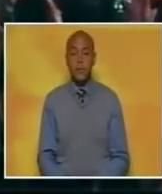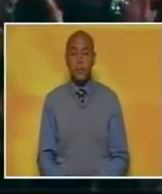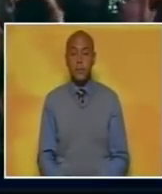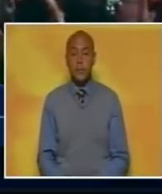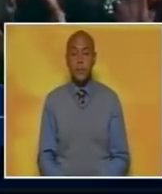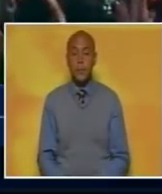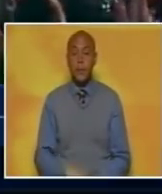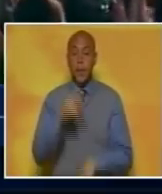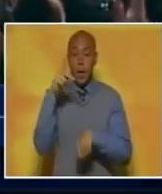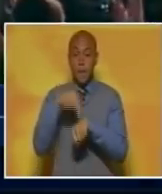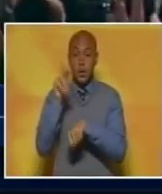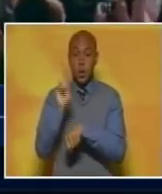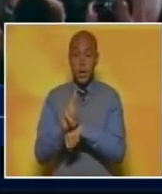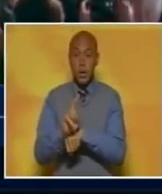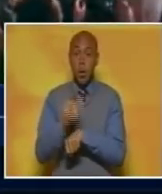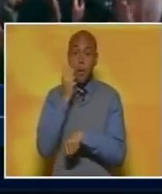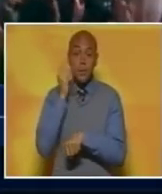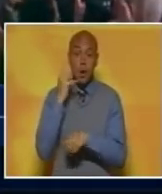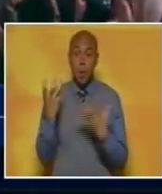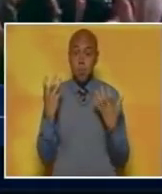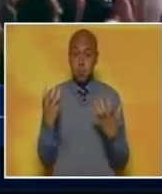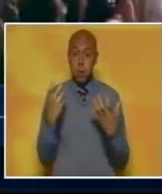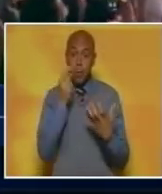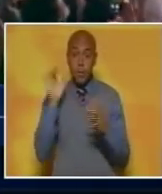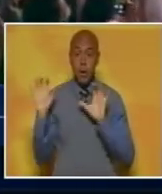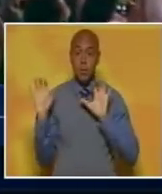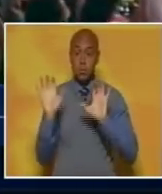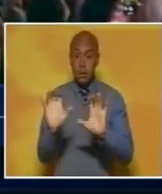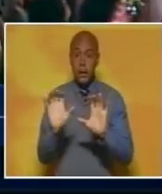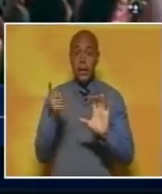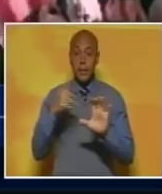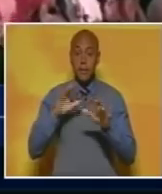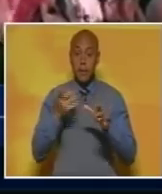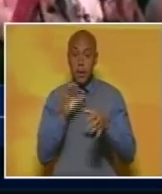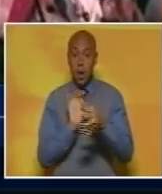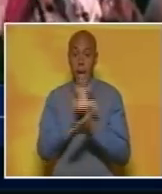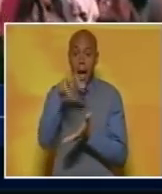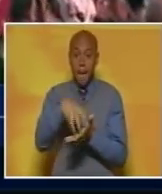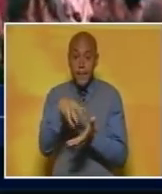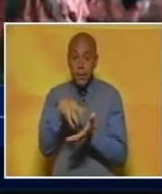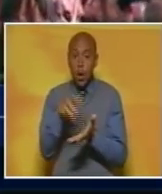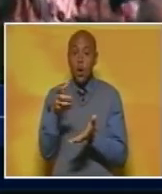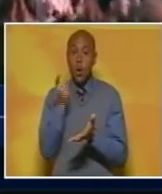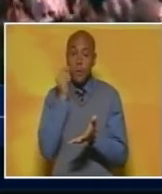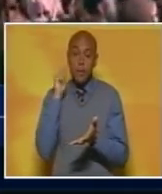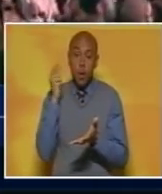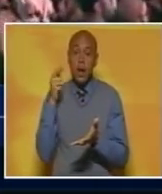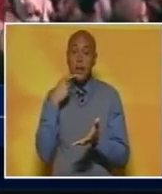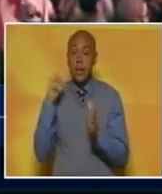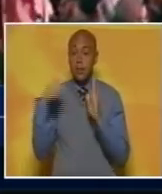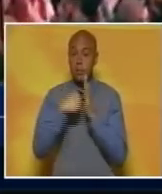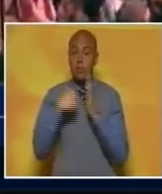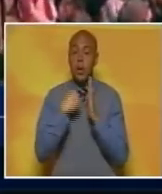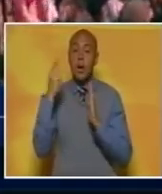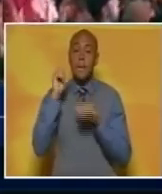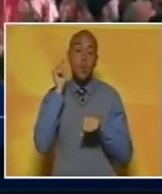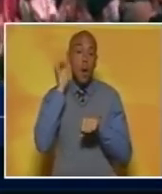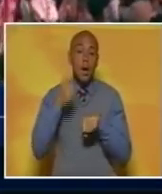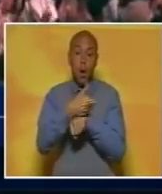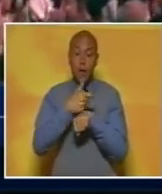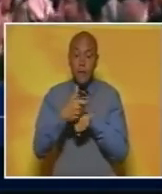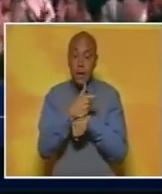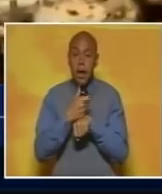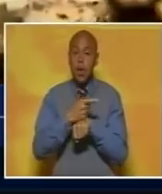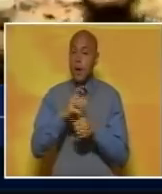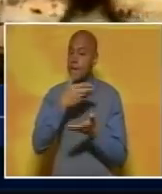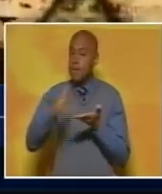En Puerto Rico, cientos de personas se manifestaron este lunes en el Capitolio para exigir la renuncia de la gobernadora de la isla,